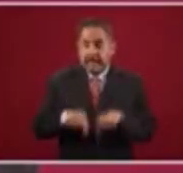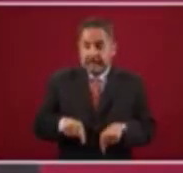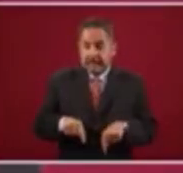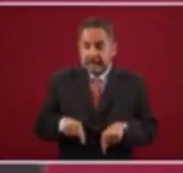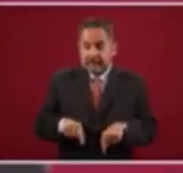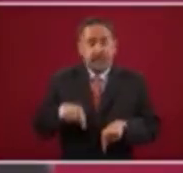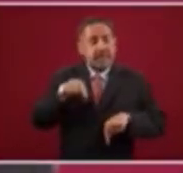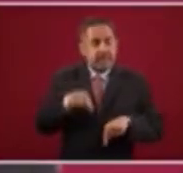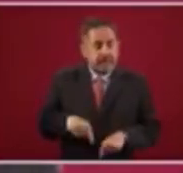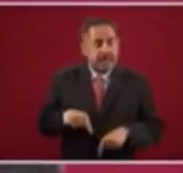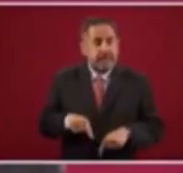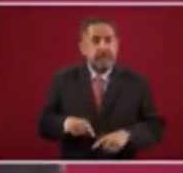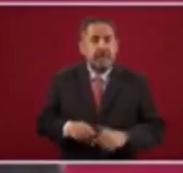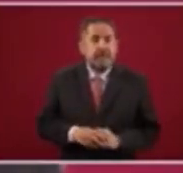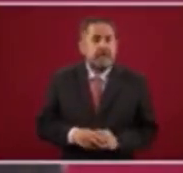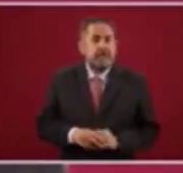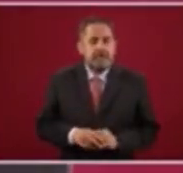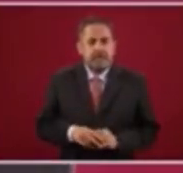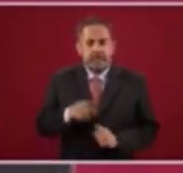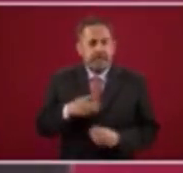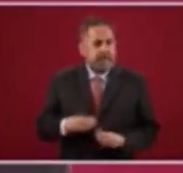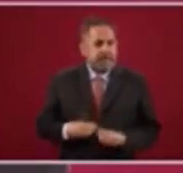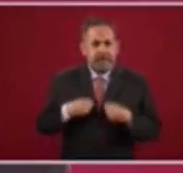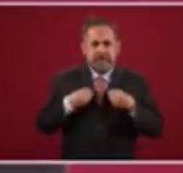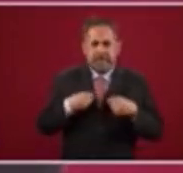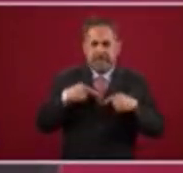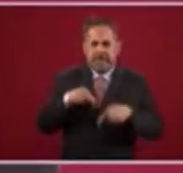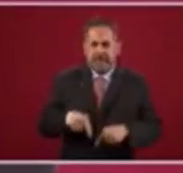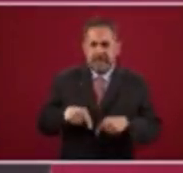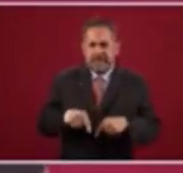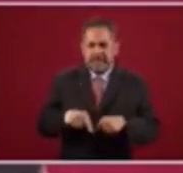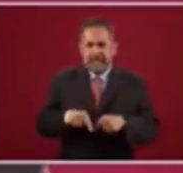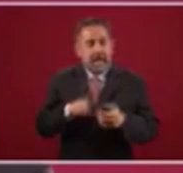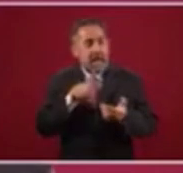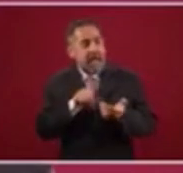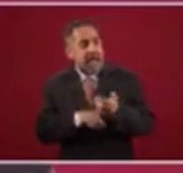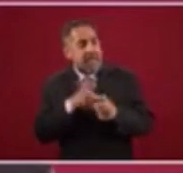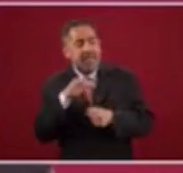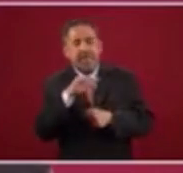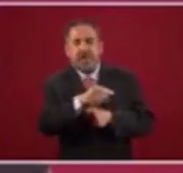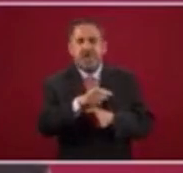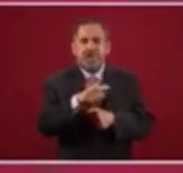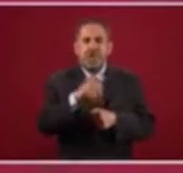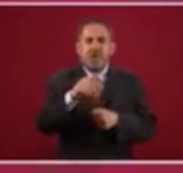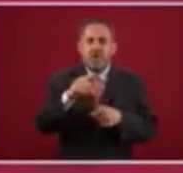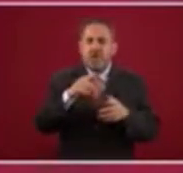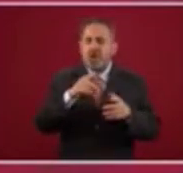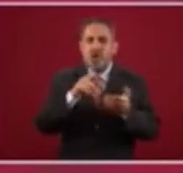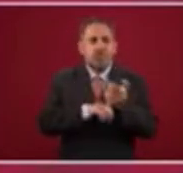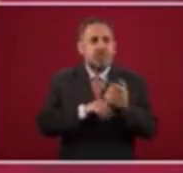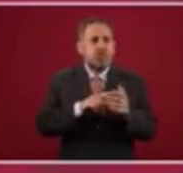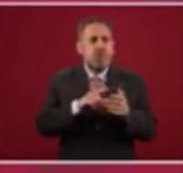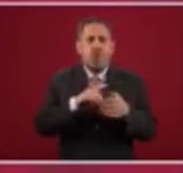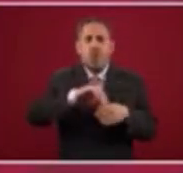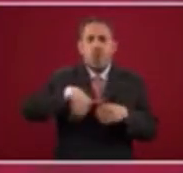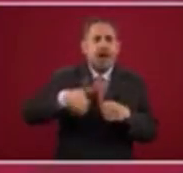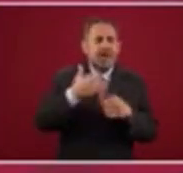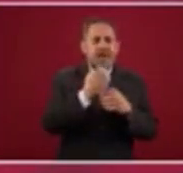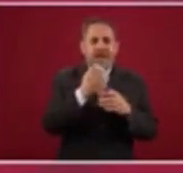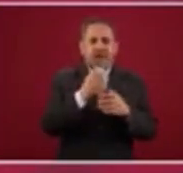y vive en lo que era la intendencia del imperio, su casa,